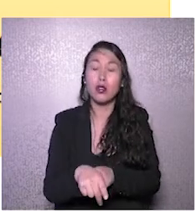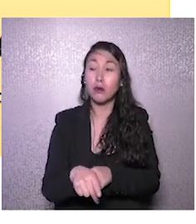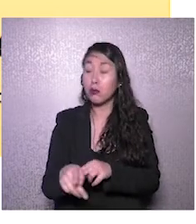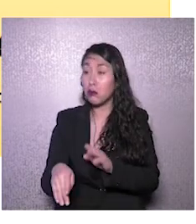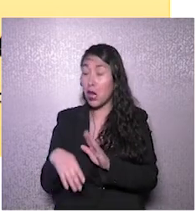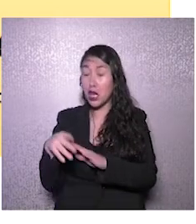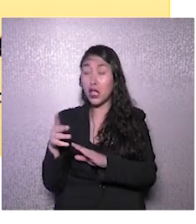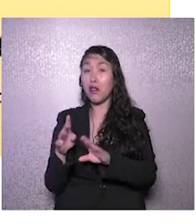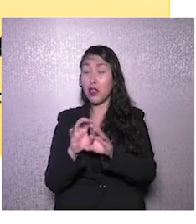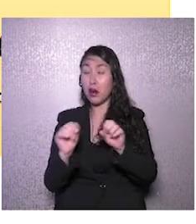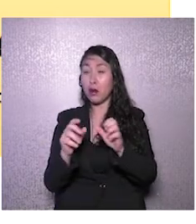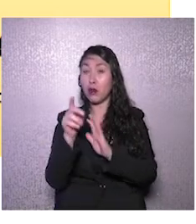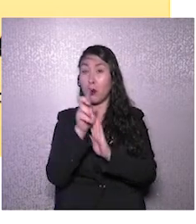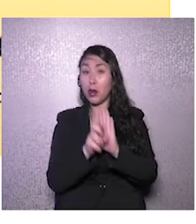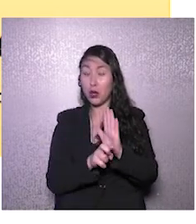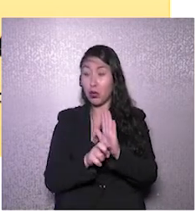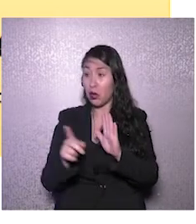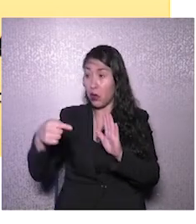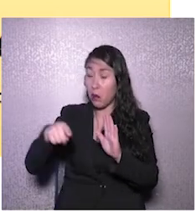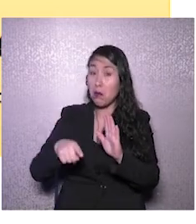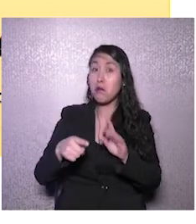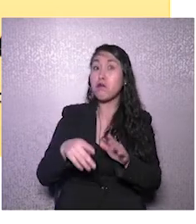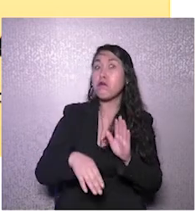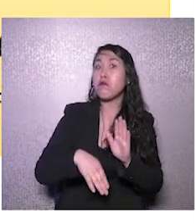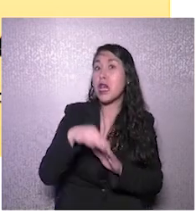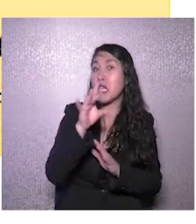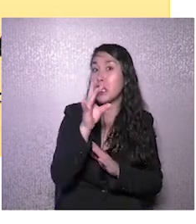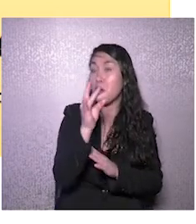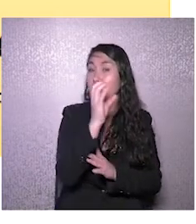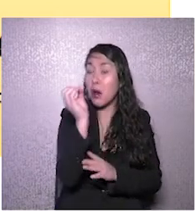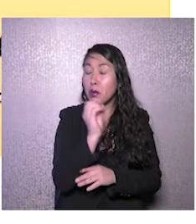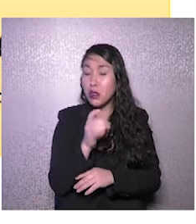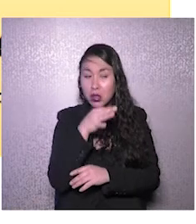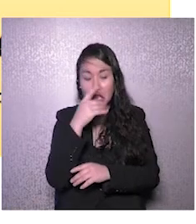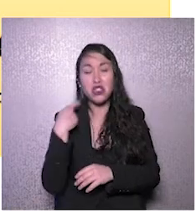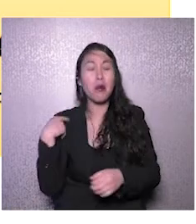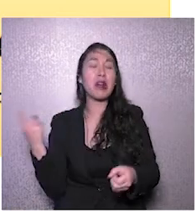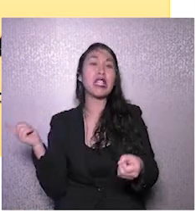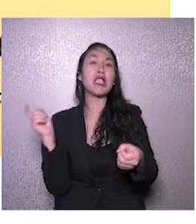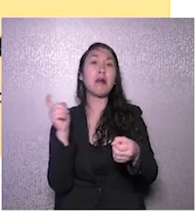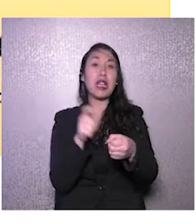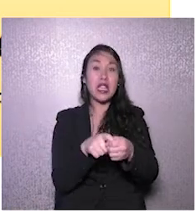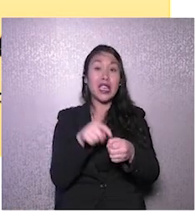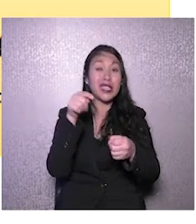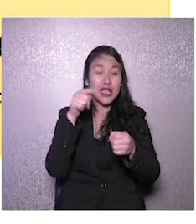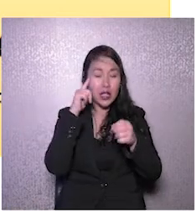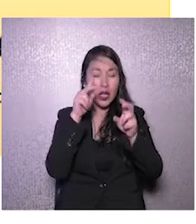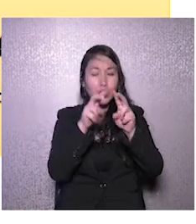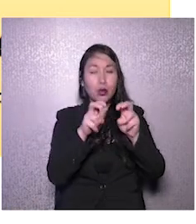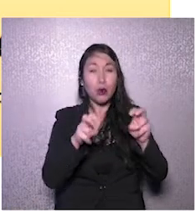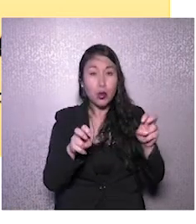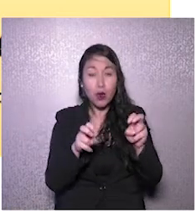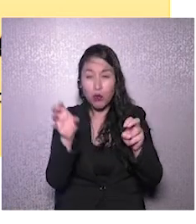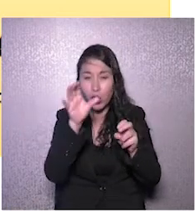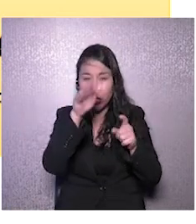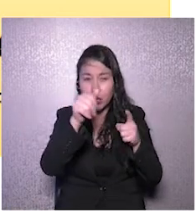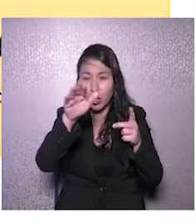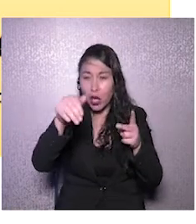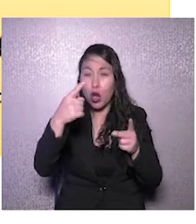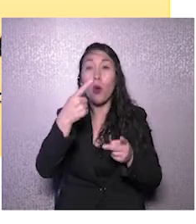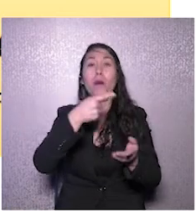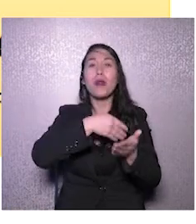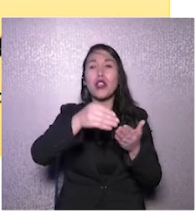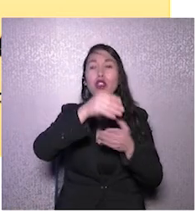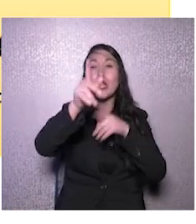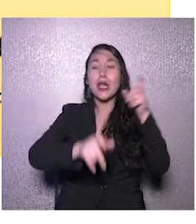importante es que más de la mitad participaría de este estudio. Y esto es lo impactante. Este estudio busca reunir 1 millón de personas para